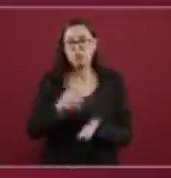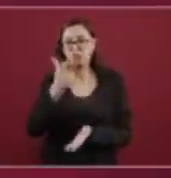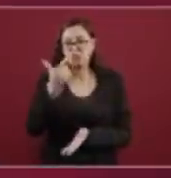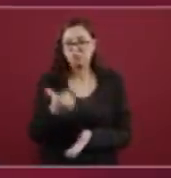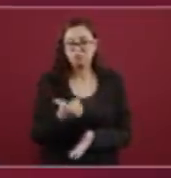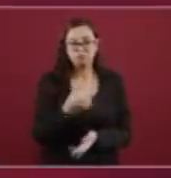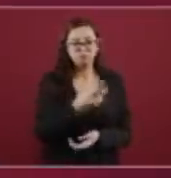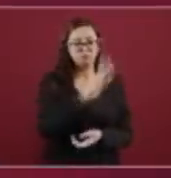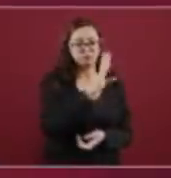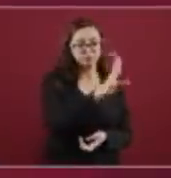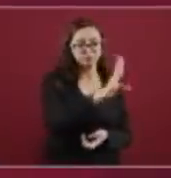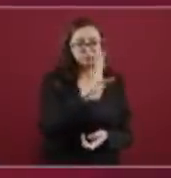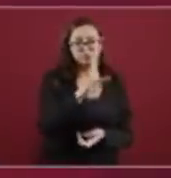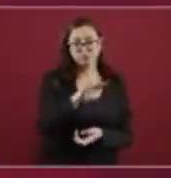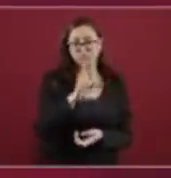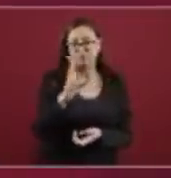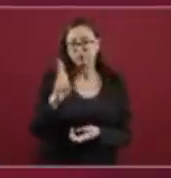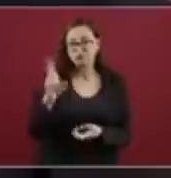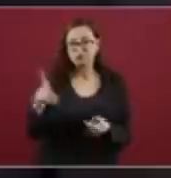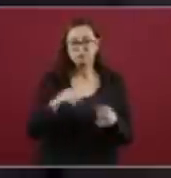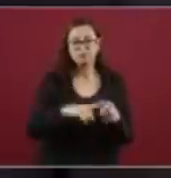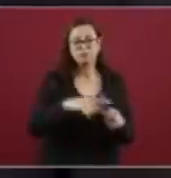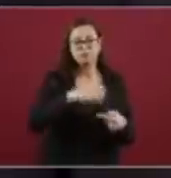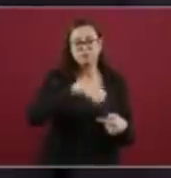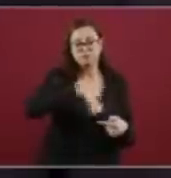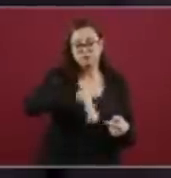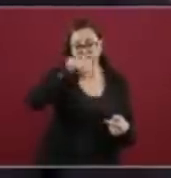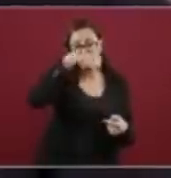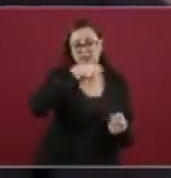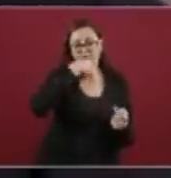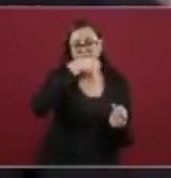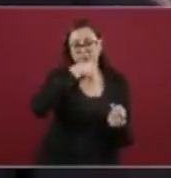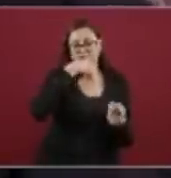adultos mayores, personas con discapacidad,